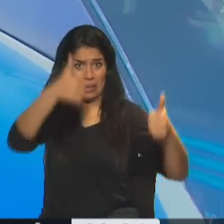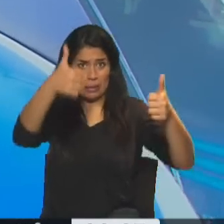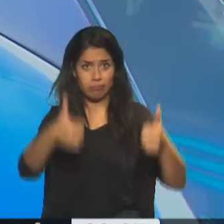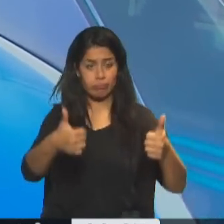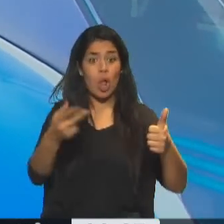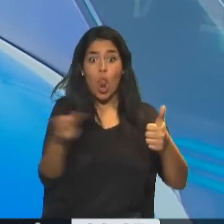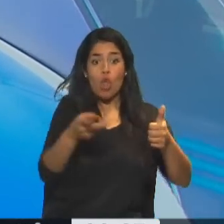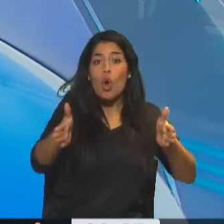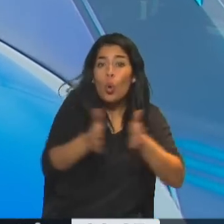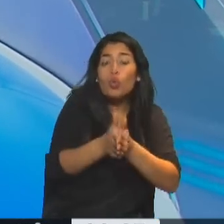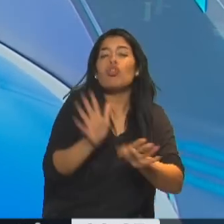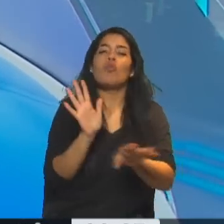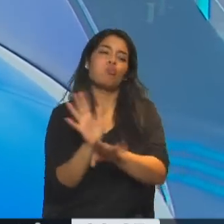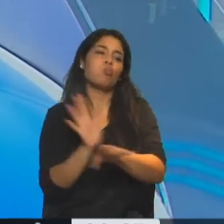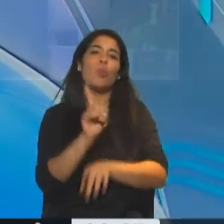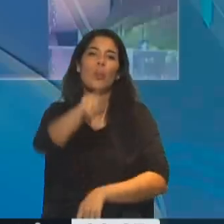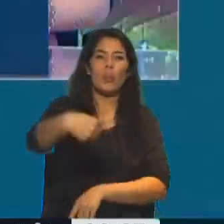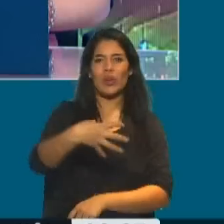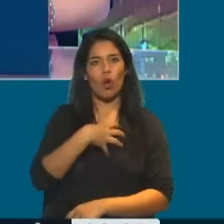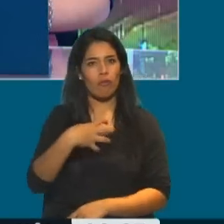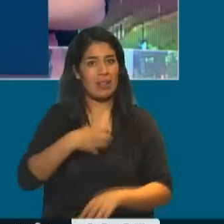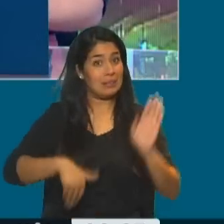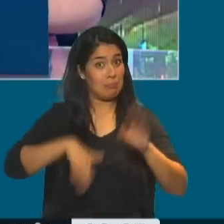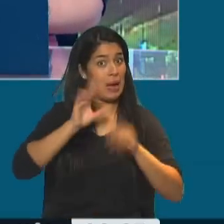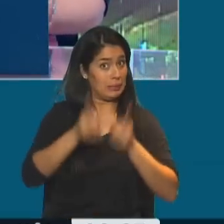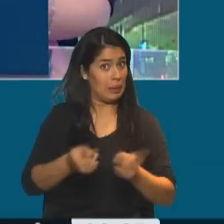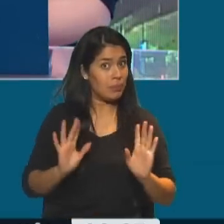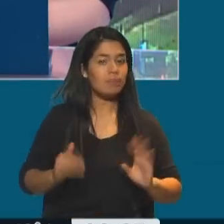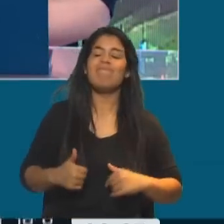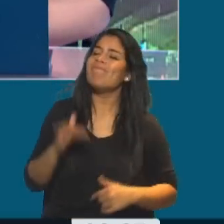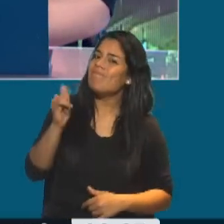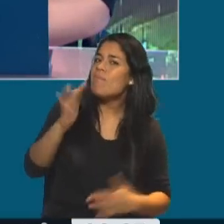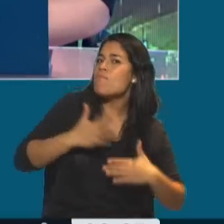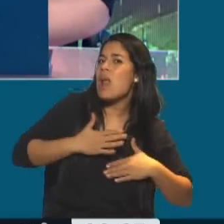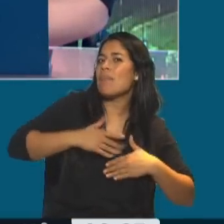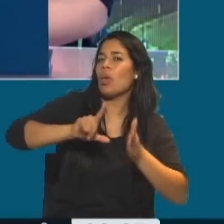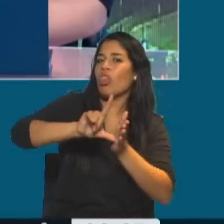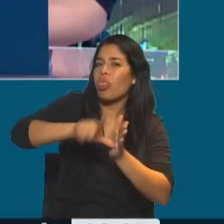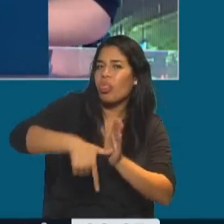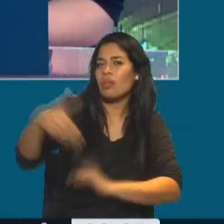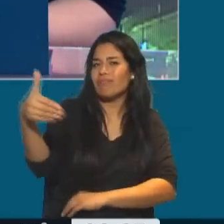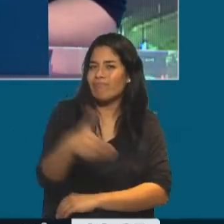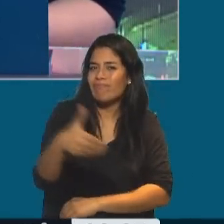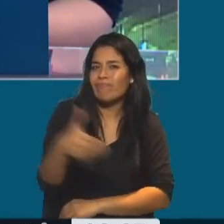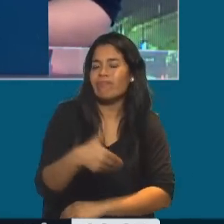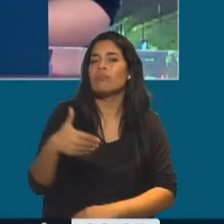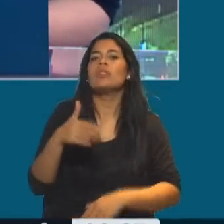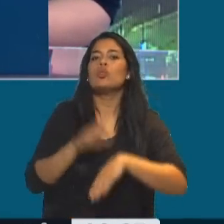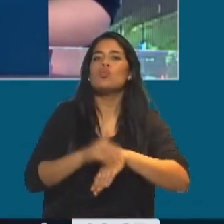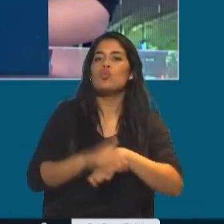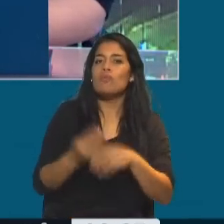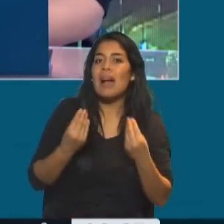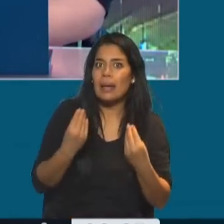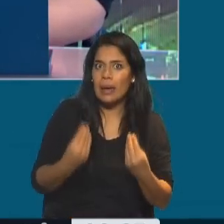estas horas y que entiendo yo personalmente que es lo que hace demorar, ¿no?, la decisión de la elección, es qué condiciones tiene que cumplir,